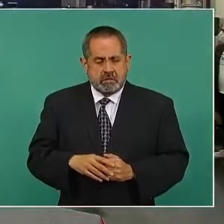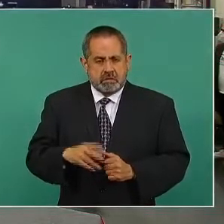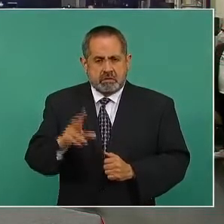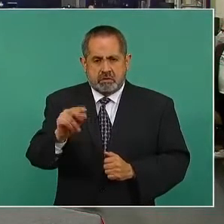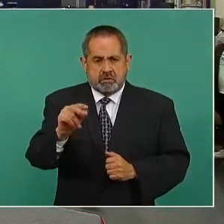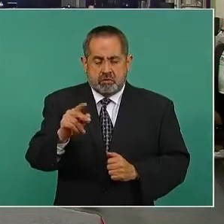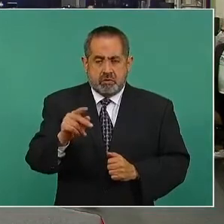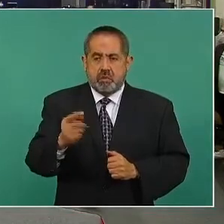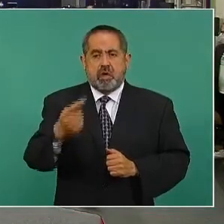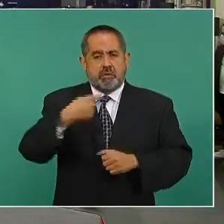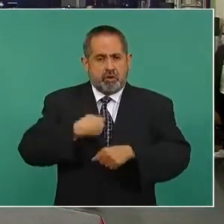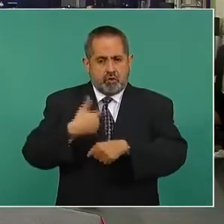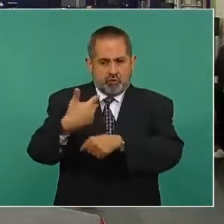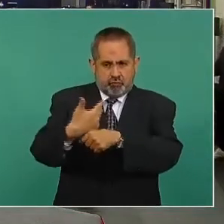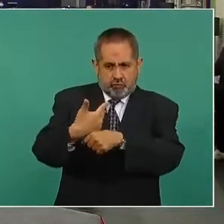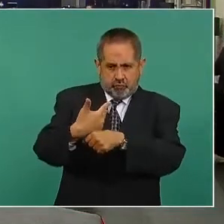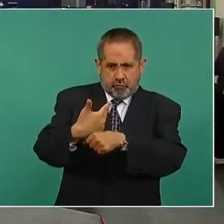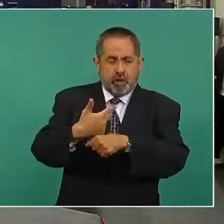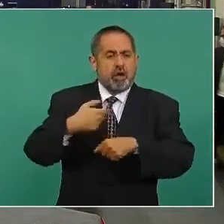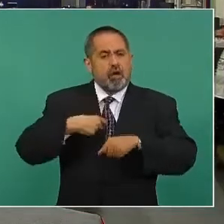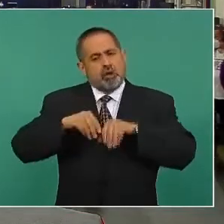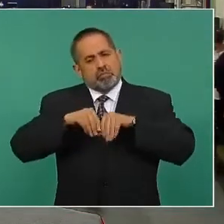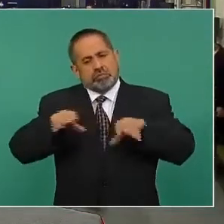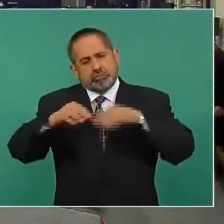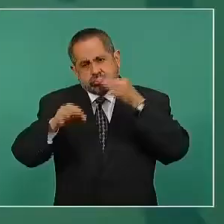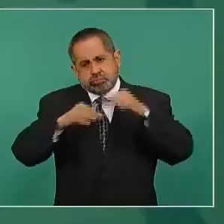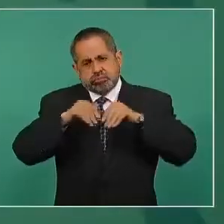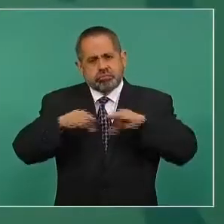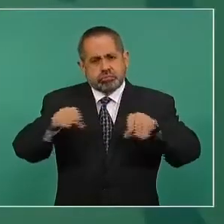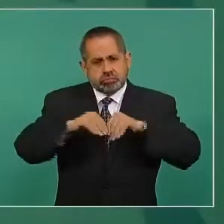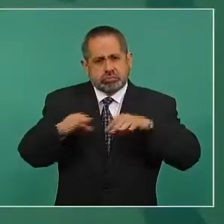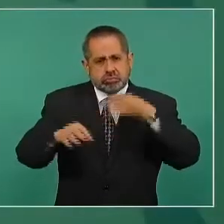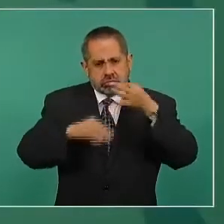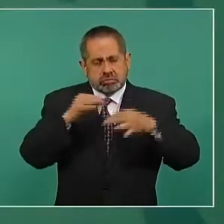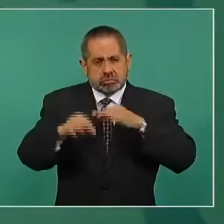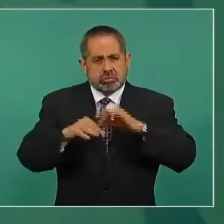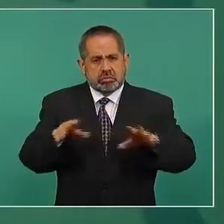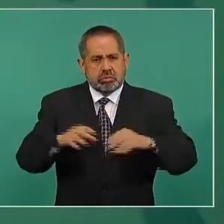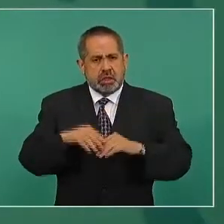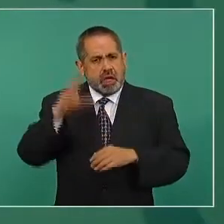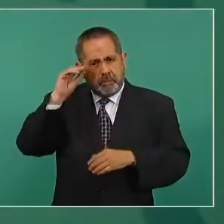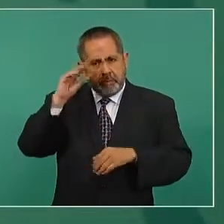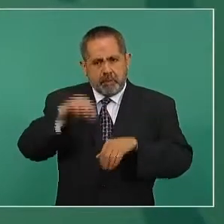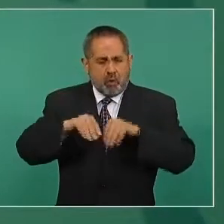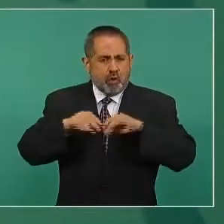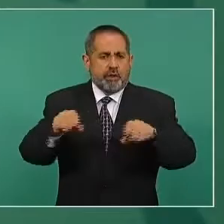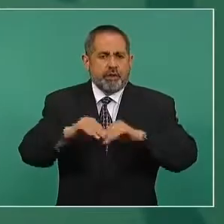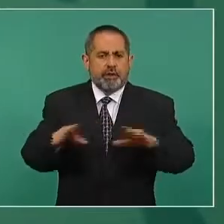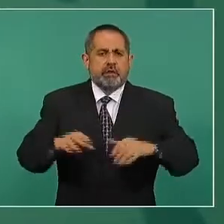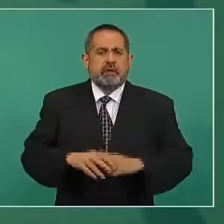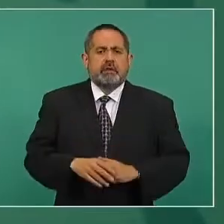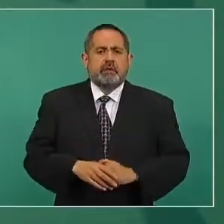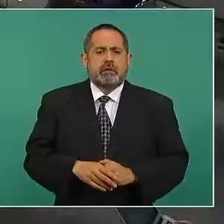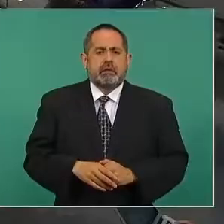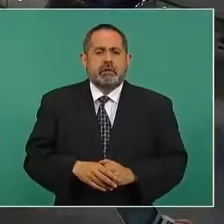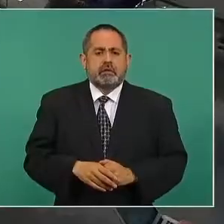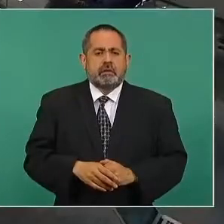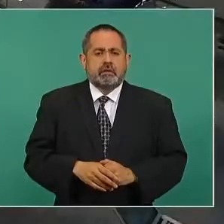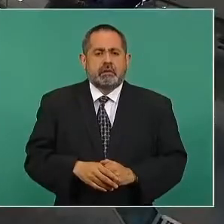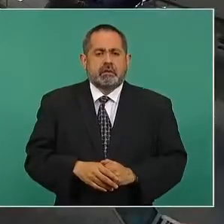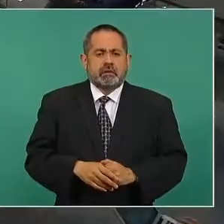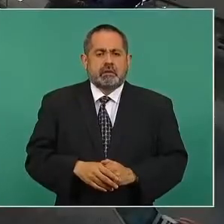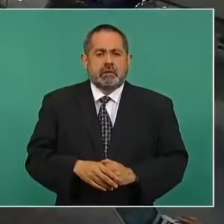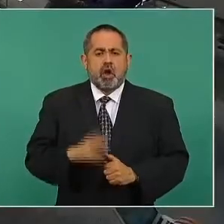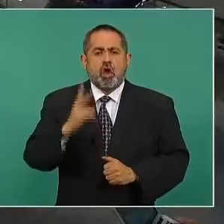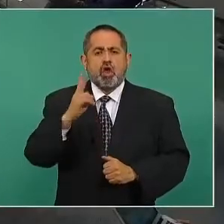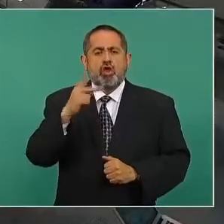No, me van a grabar y se va a estar pasando. En un enlace en vivo. Una pregunta. 2